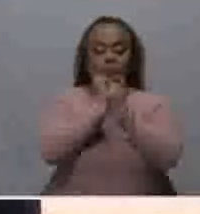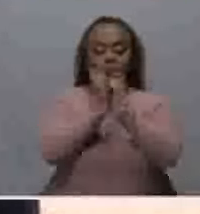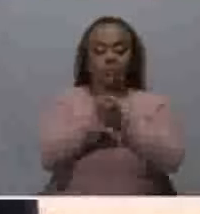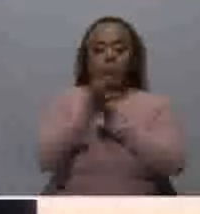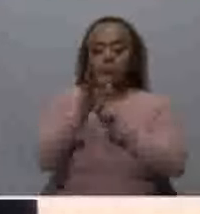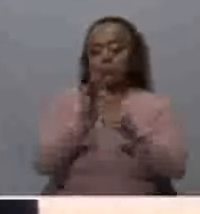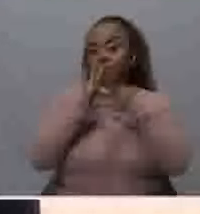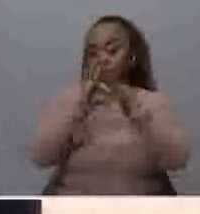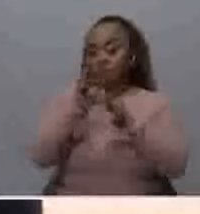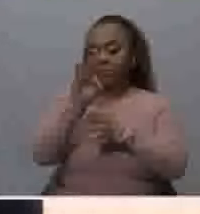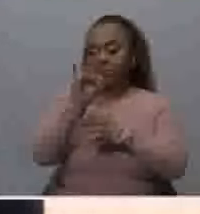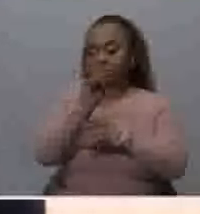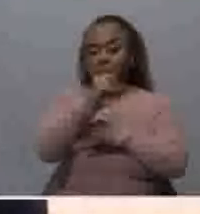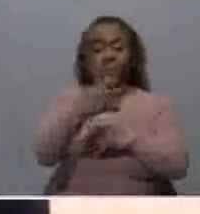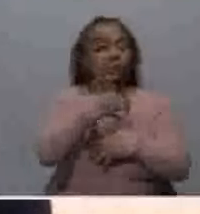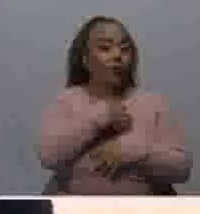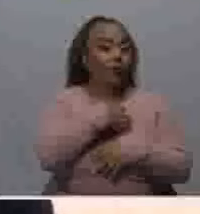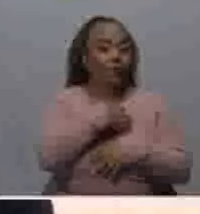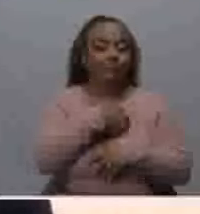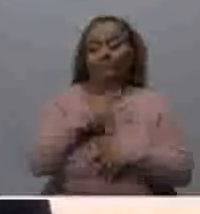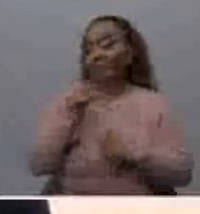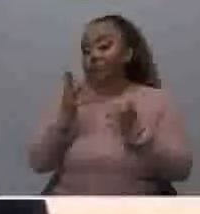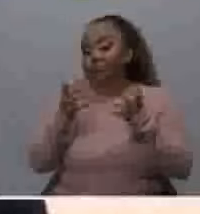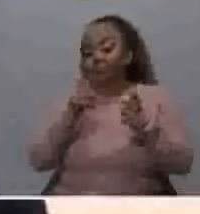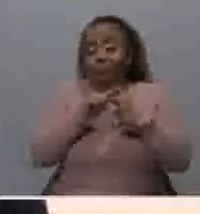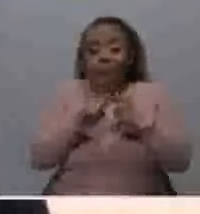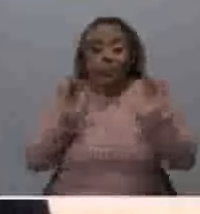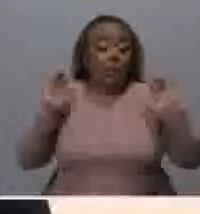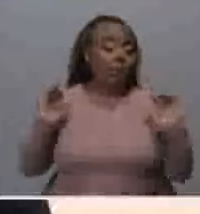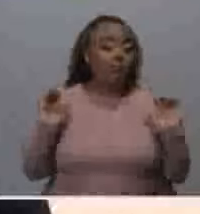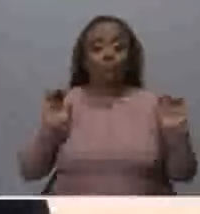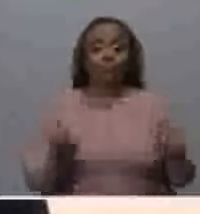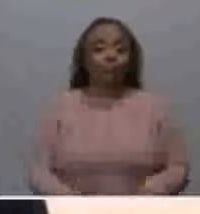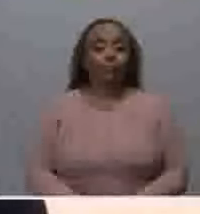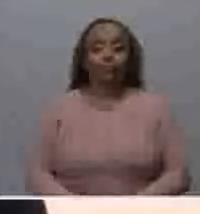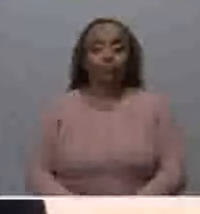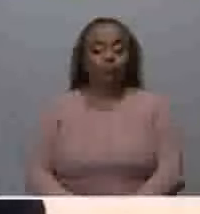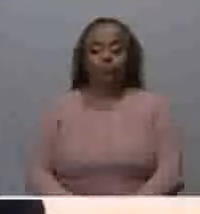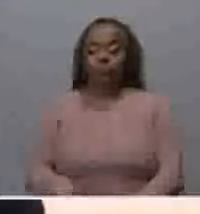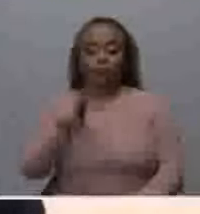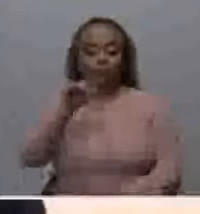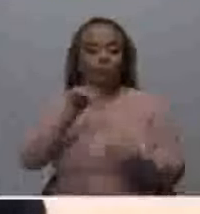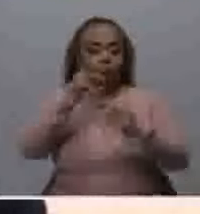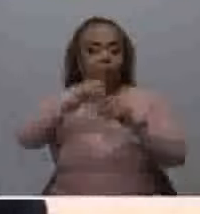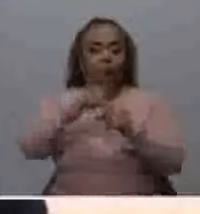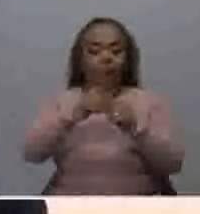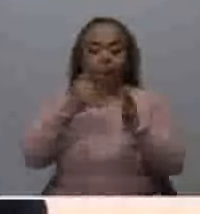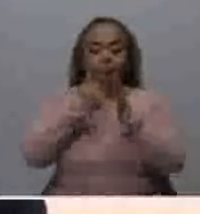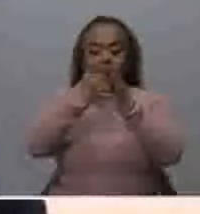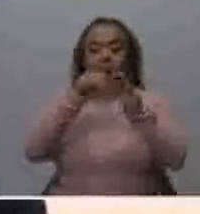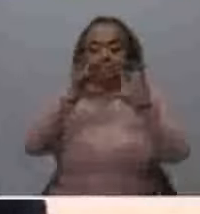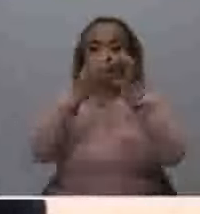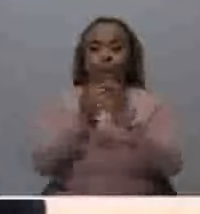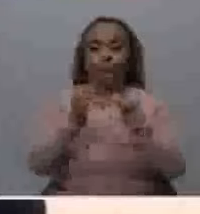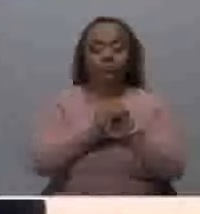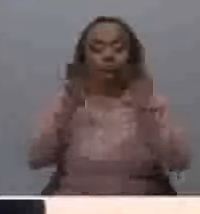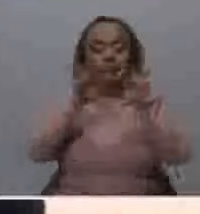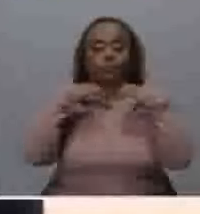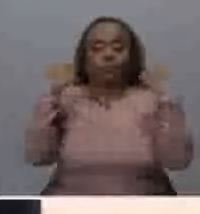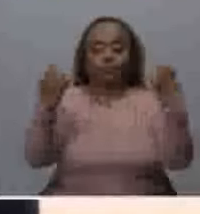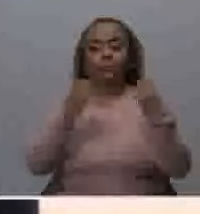FIFA y el dueño del estadio no quiso, así que... Pues no, simplemente no va a estar en la Copa del Mundo un estadio de